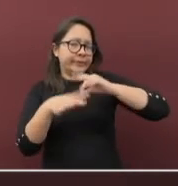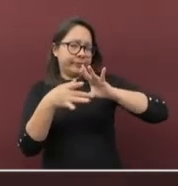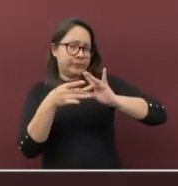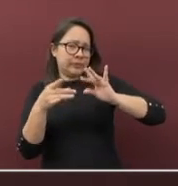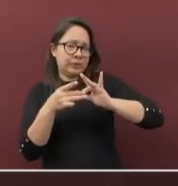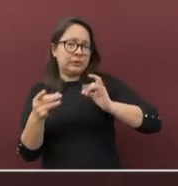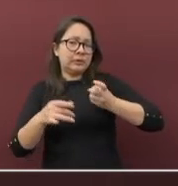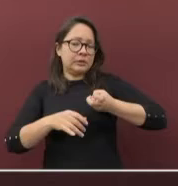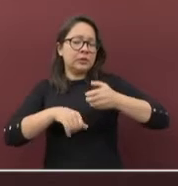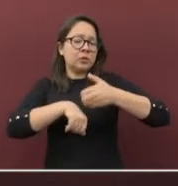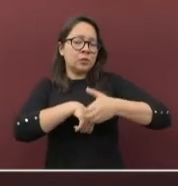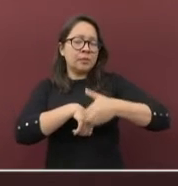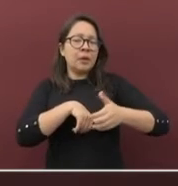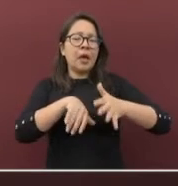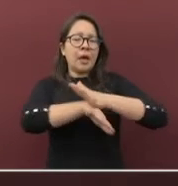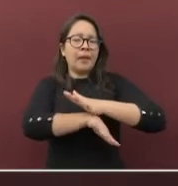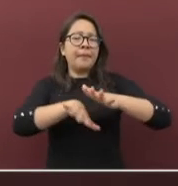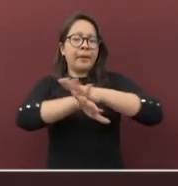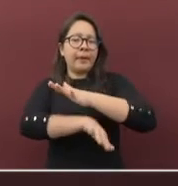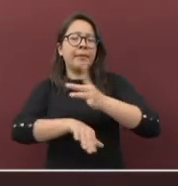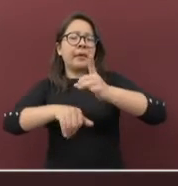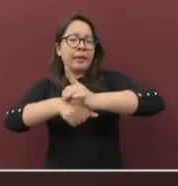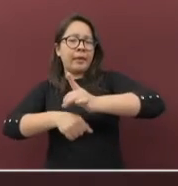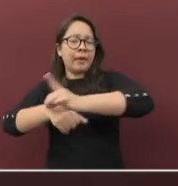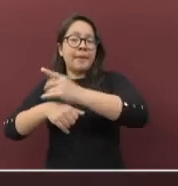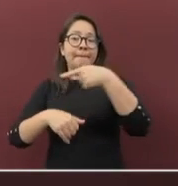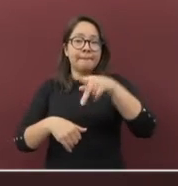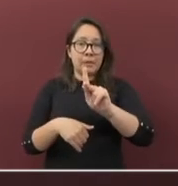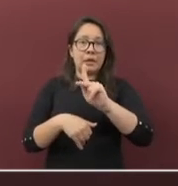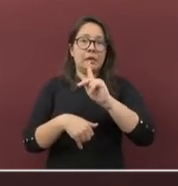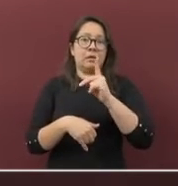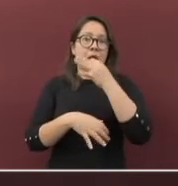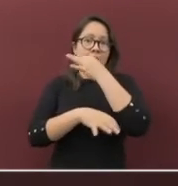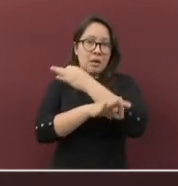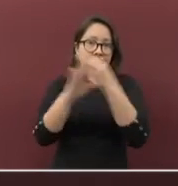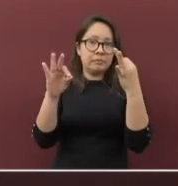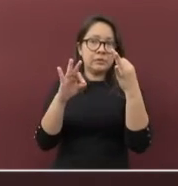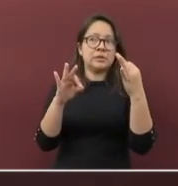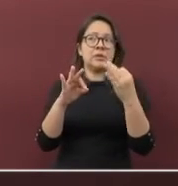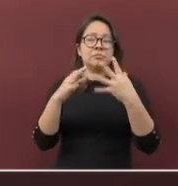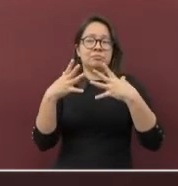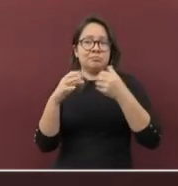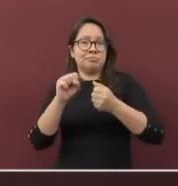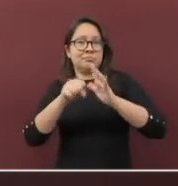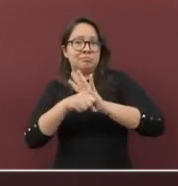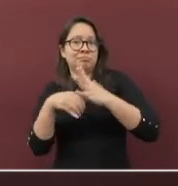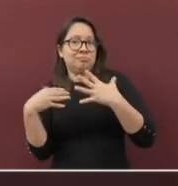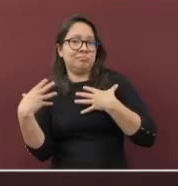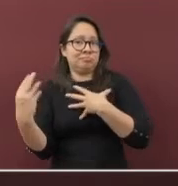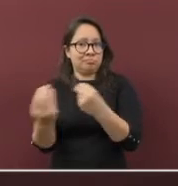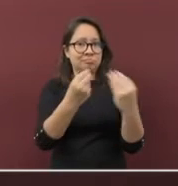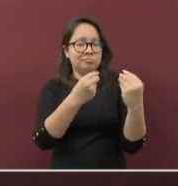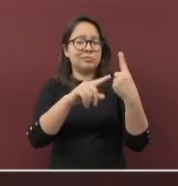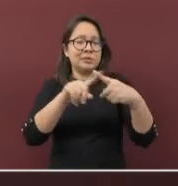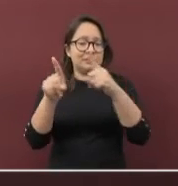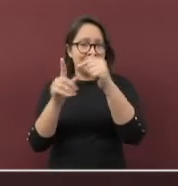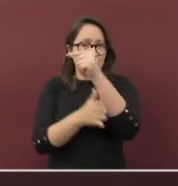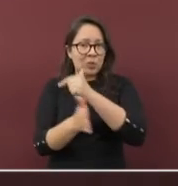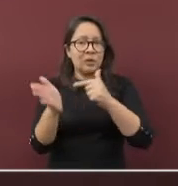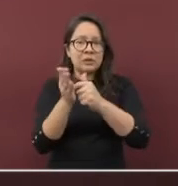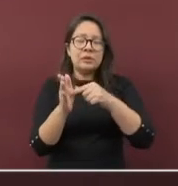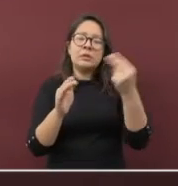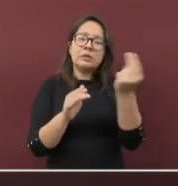indica que las personas continúan infectándose en diferentes municipios por ello debemos de continuar